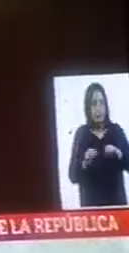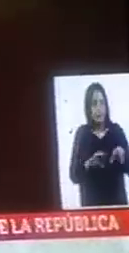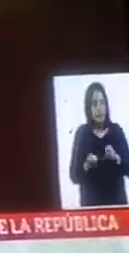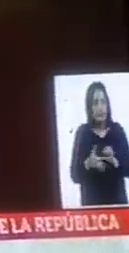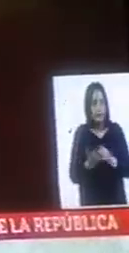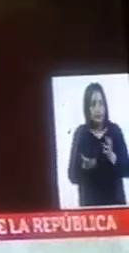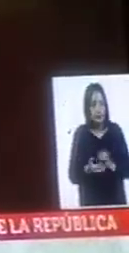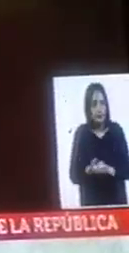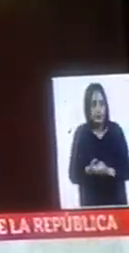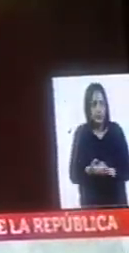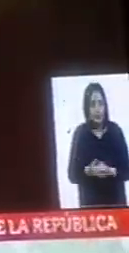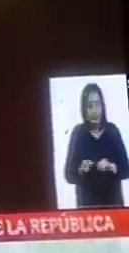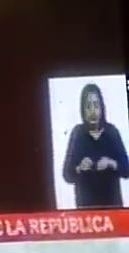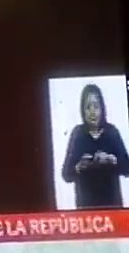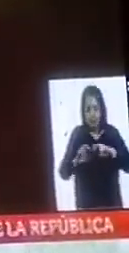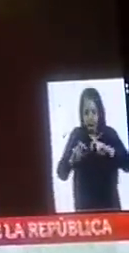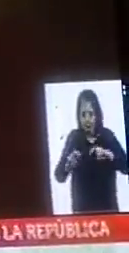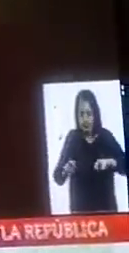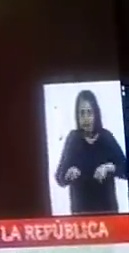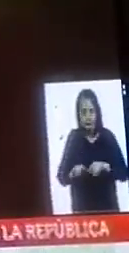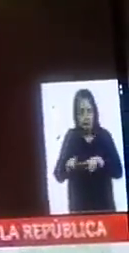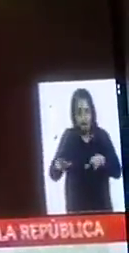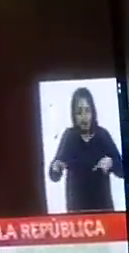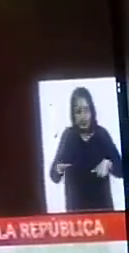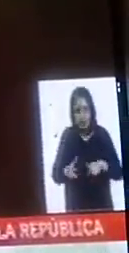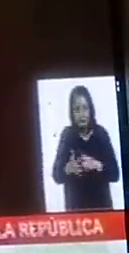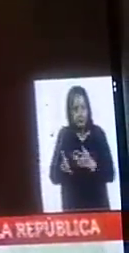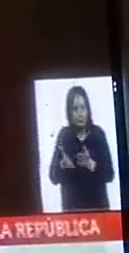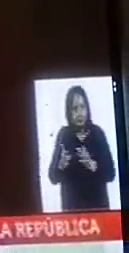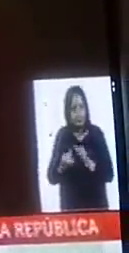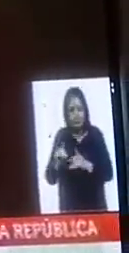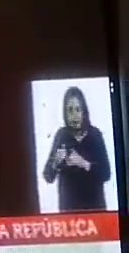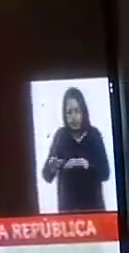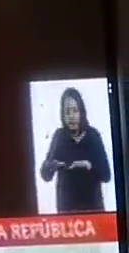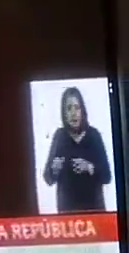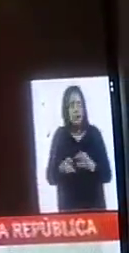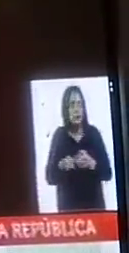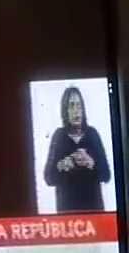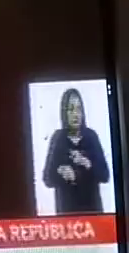el levantamiento catastral urbano en menos tiempo